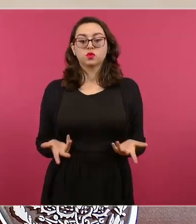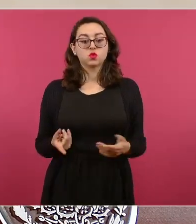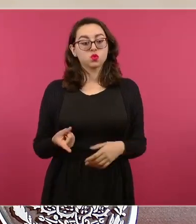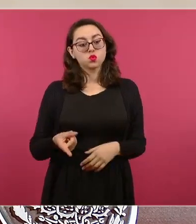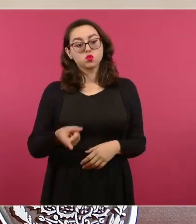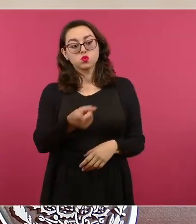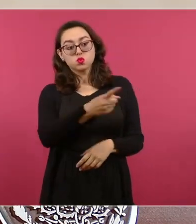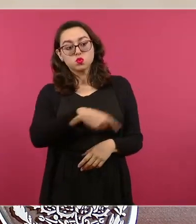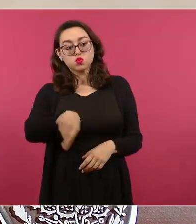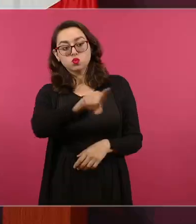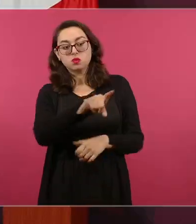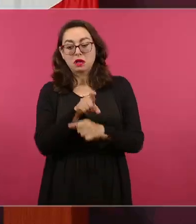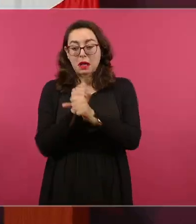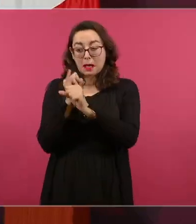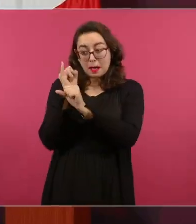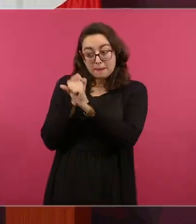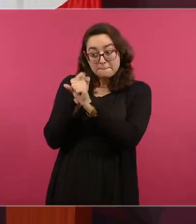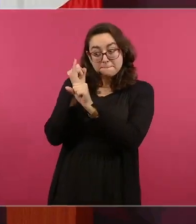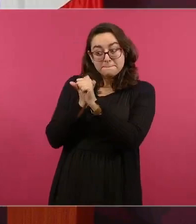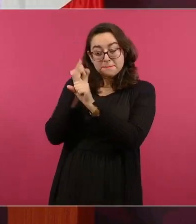sino de